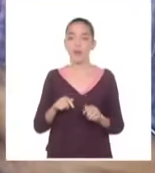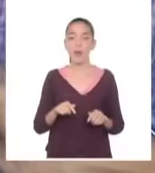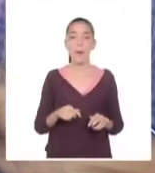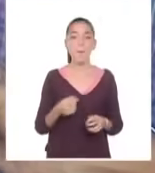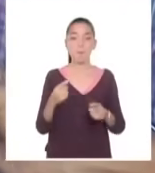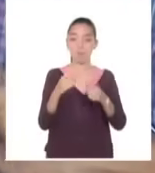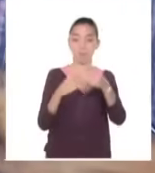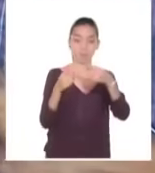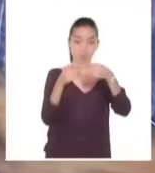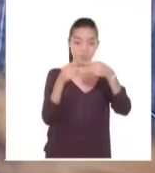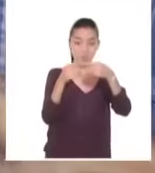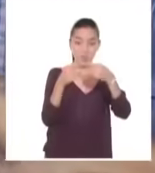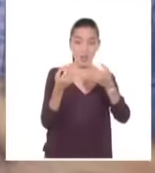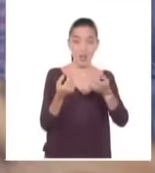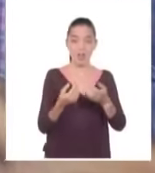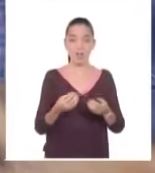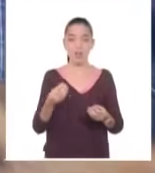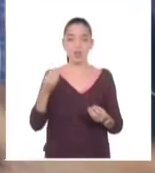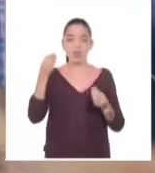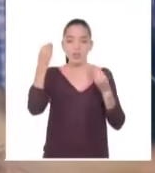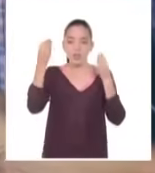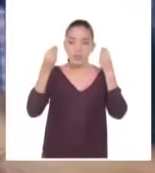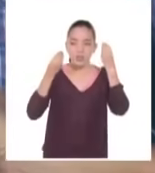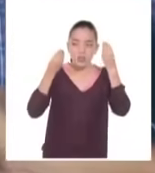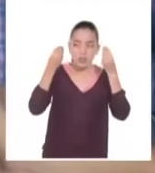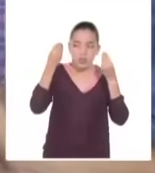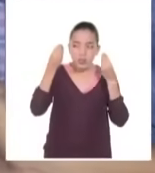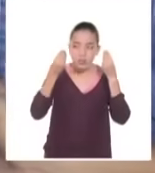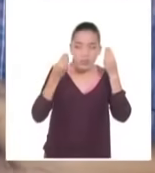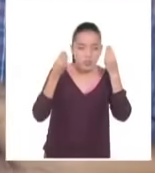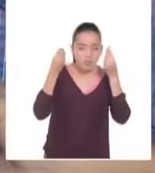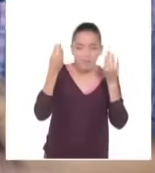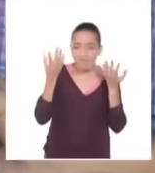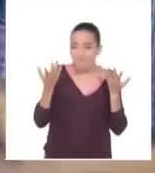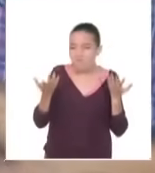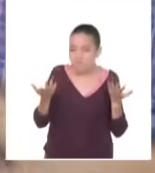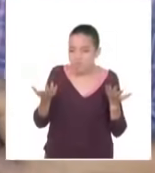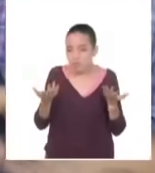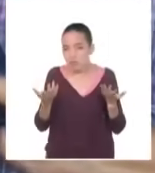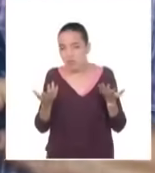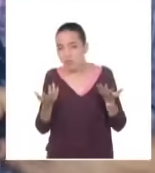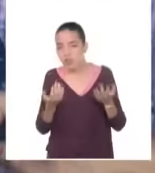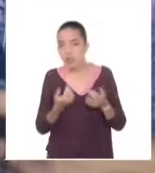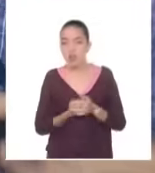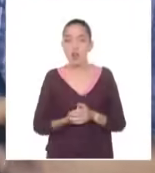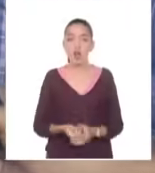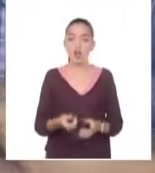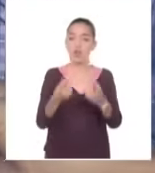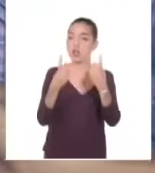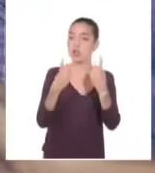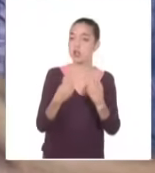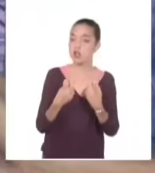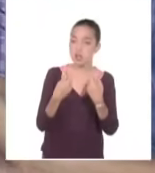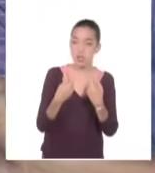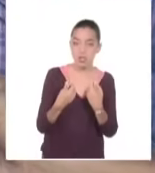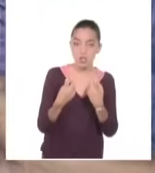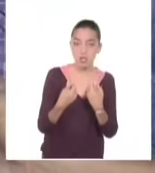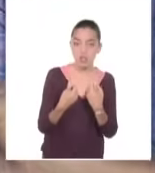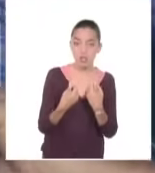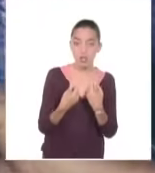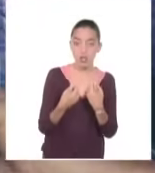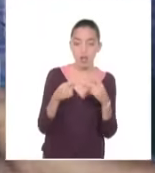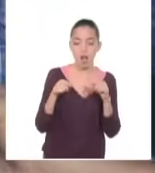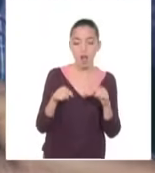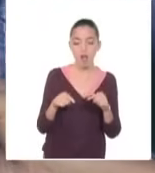las salidas imprevistas que tuvo la unidad. Siempre lo estamos haciendo así. ¿Qué cosa nos ocurrió? Y ahí no podemos hacer